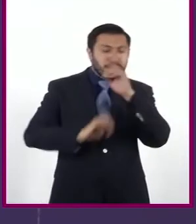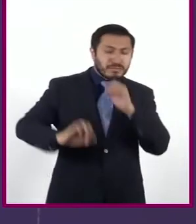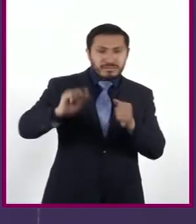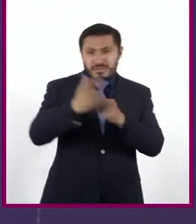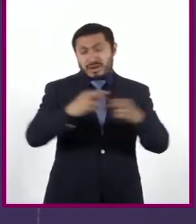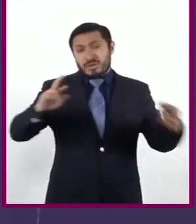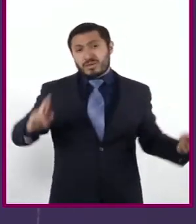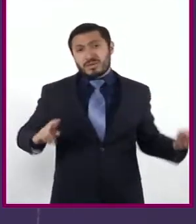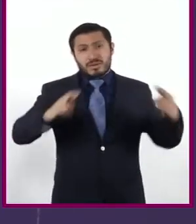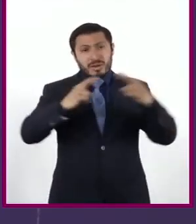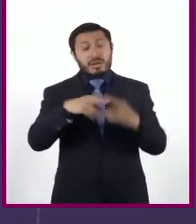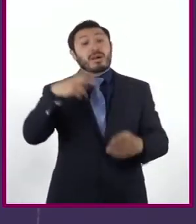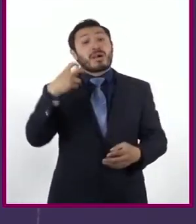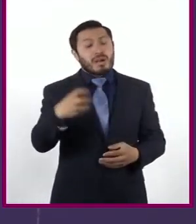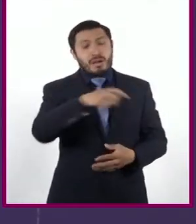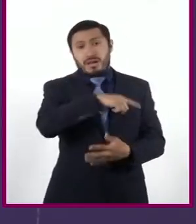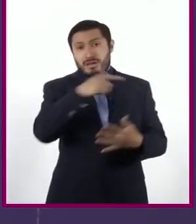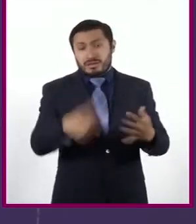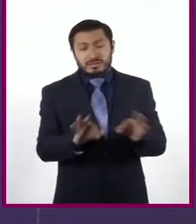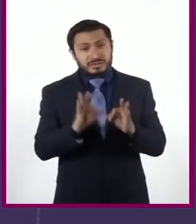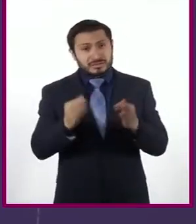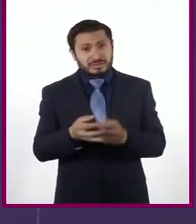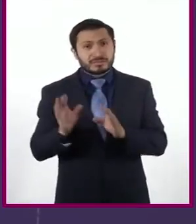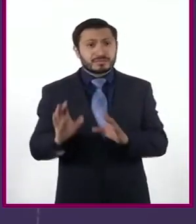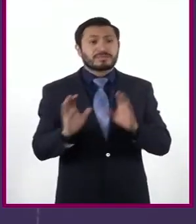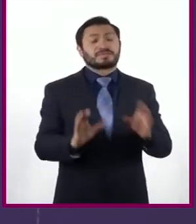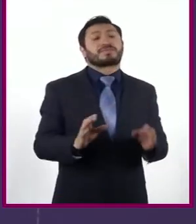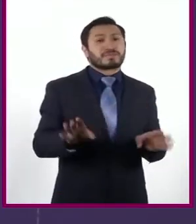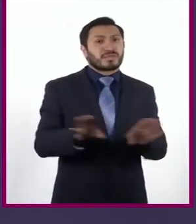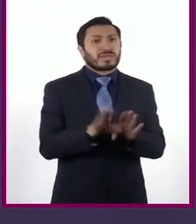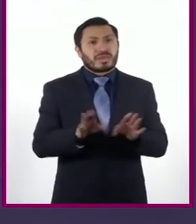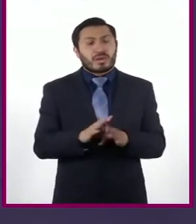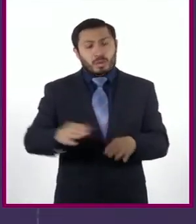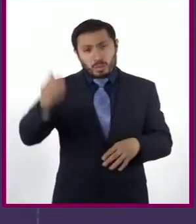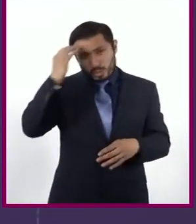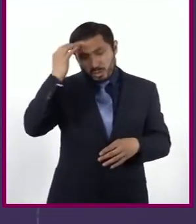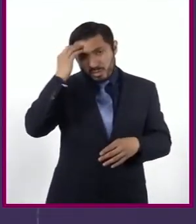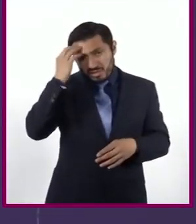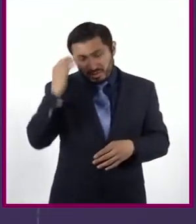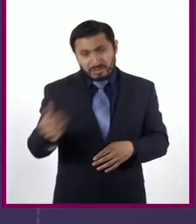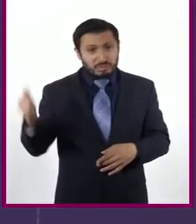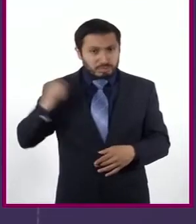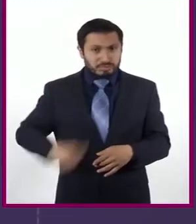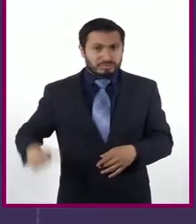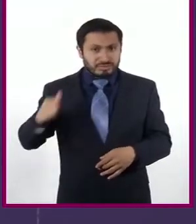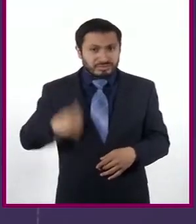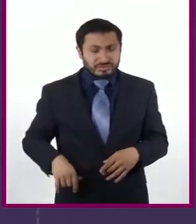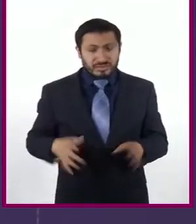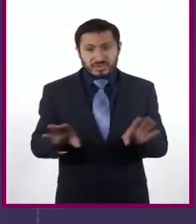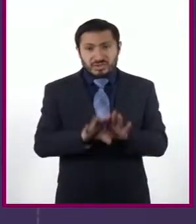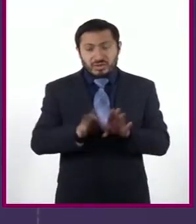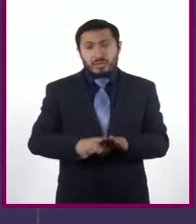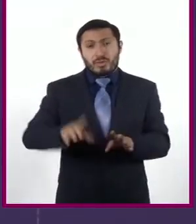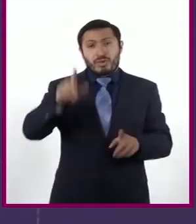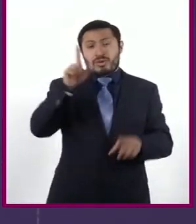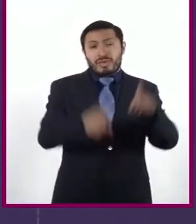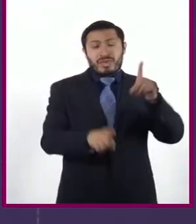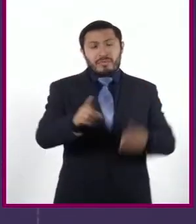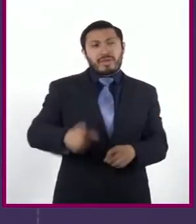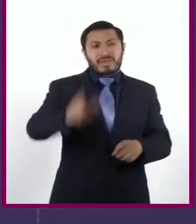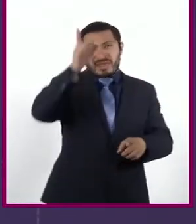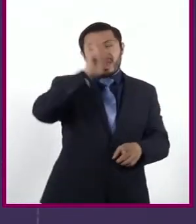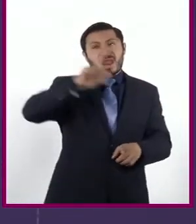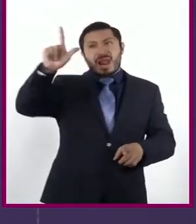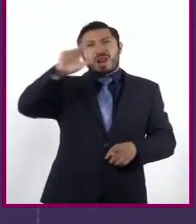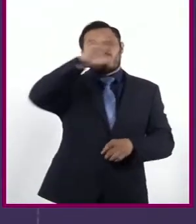A su vez, estos rituales y ceremonias se rigen por el conocimiento ancestral de los ciclos lunares, del calendario solar